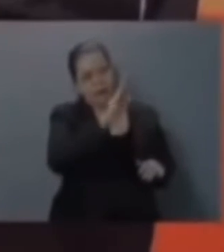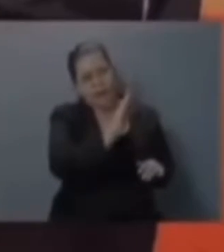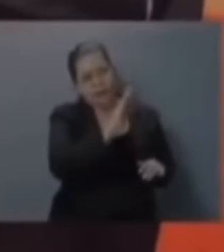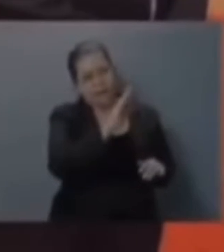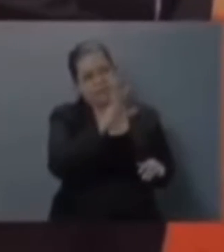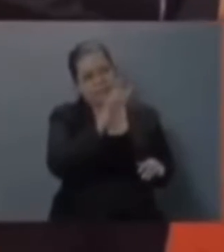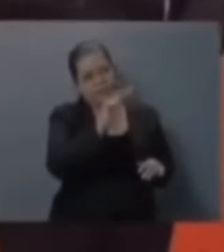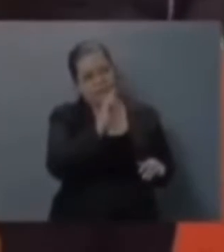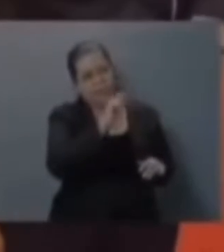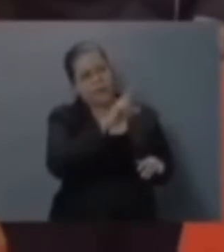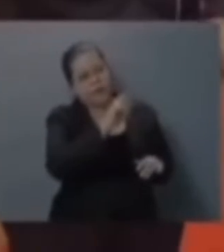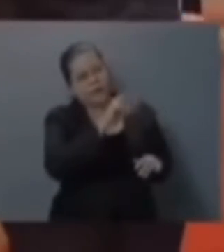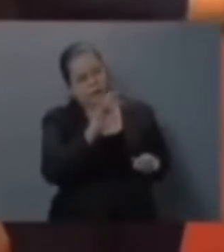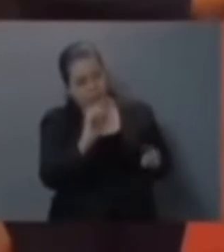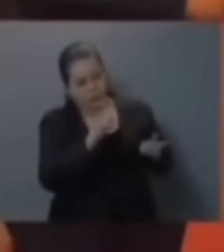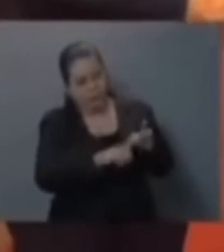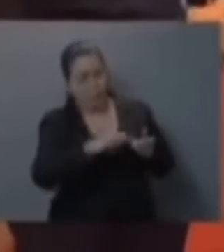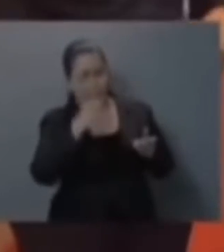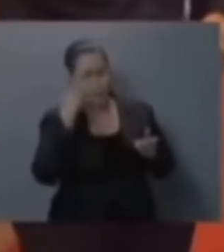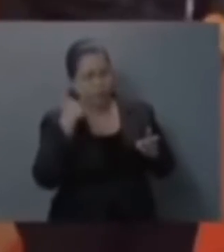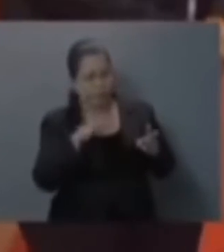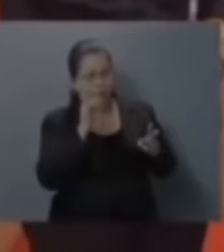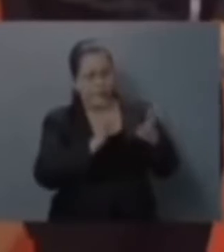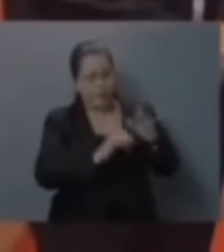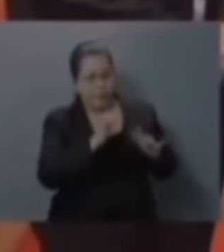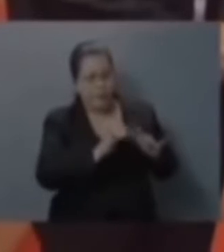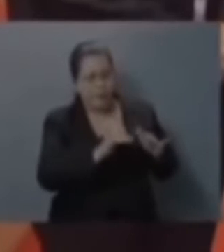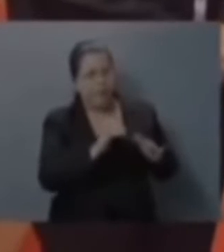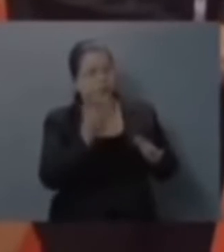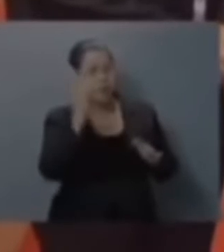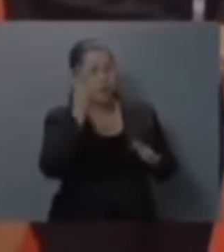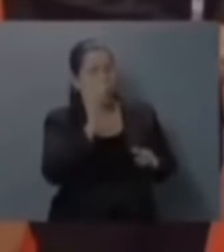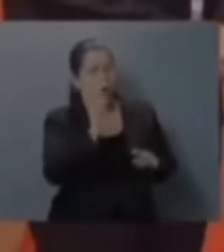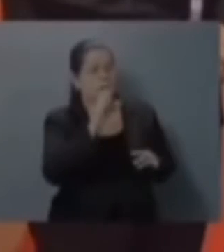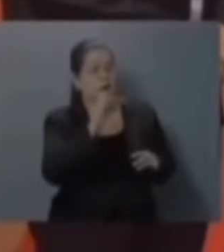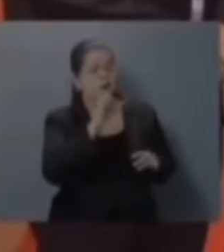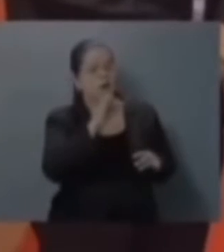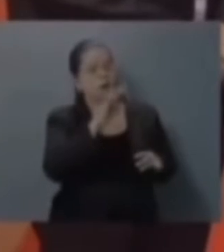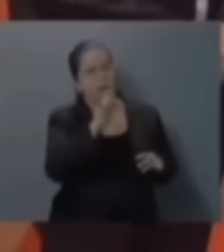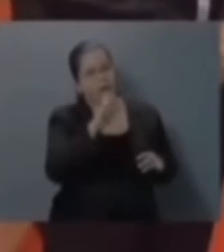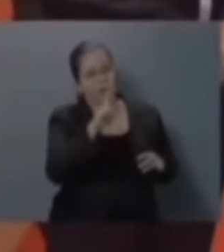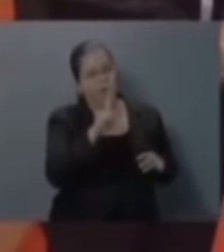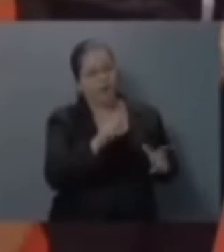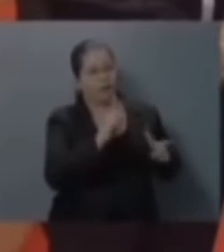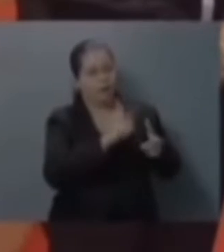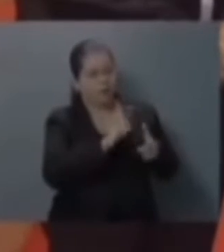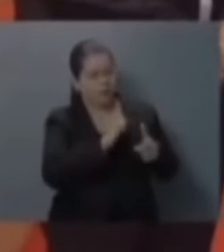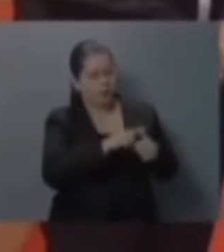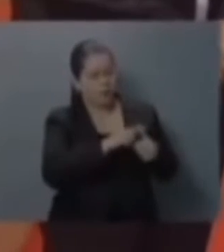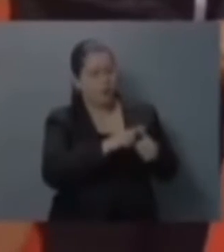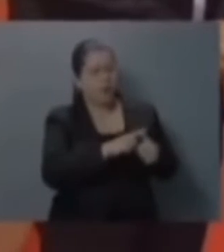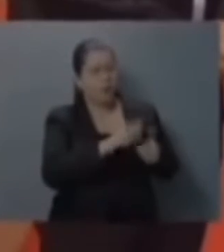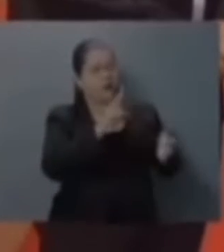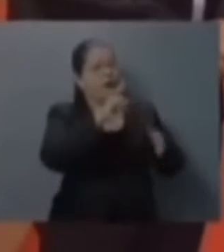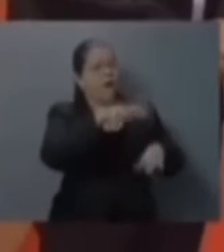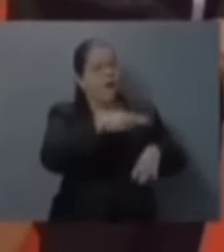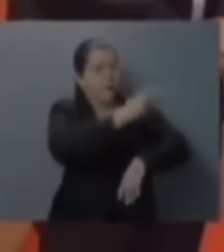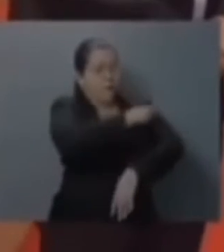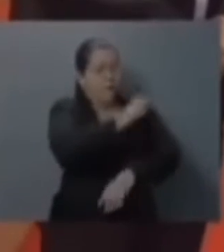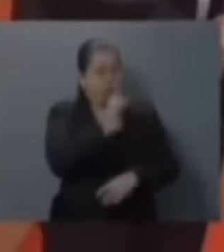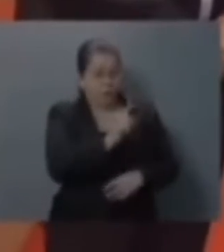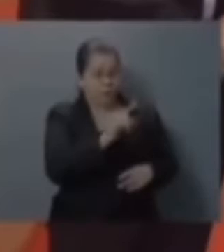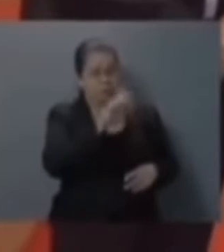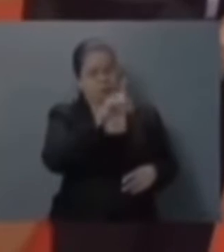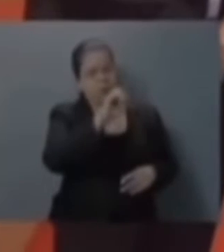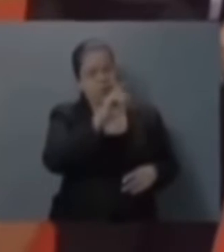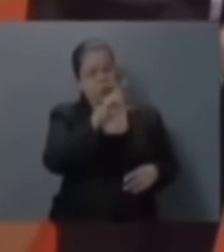Neftalí Navarro Rivera, diputado relator Amílcar Giovanni Saldaña Cáceres, diputada vocal 1 Lorena